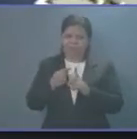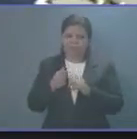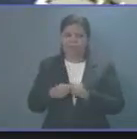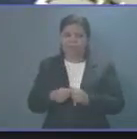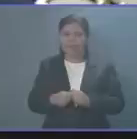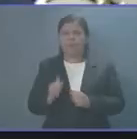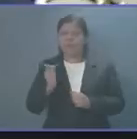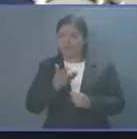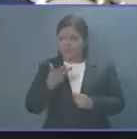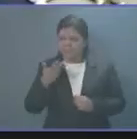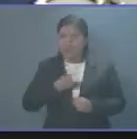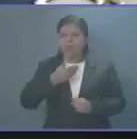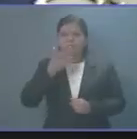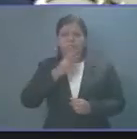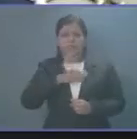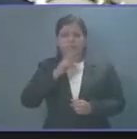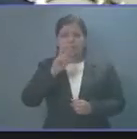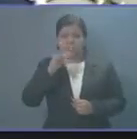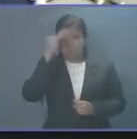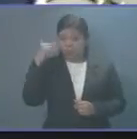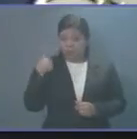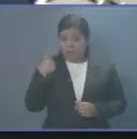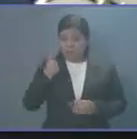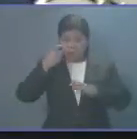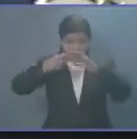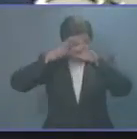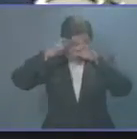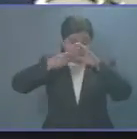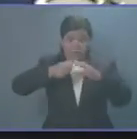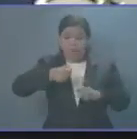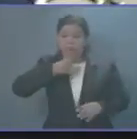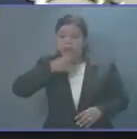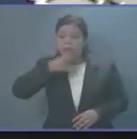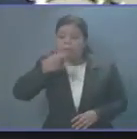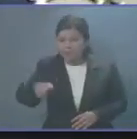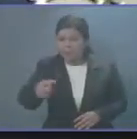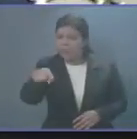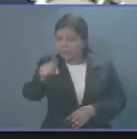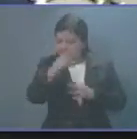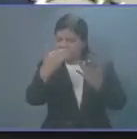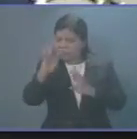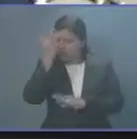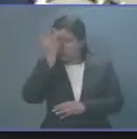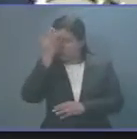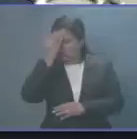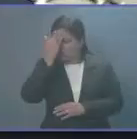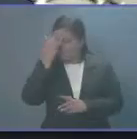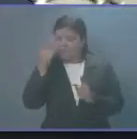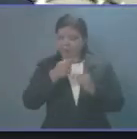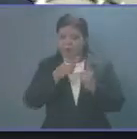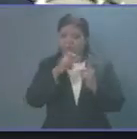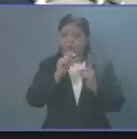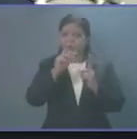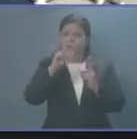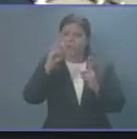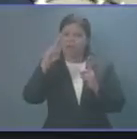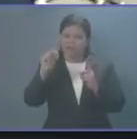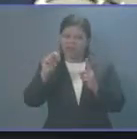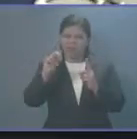Y ahí tenemos dos periodistas mujeres que todos conocen, Karen Fernández